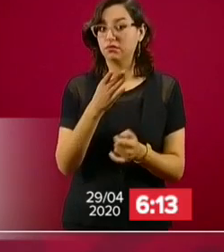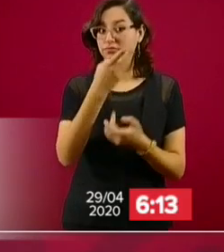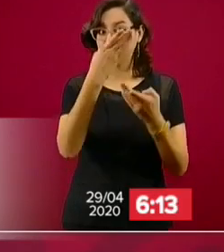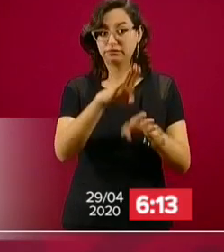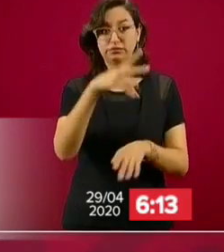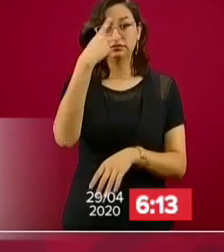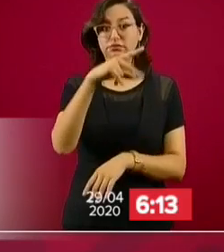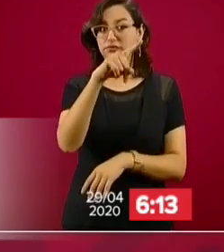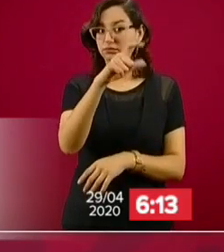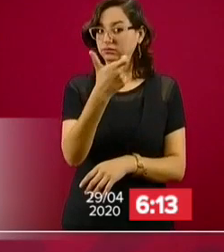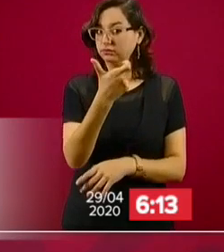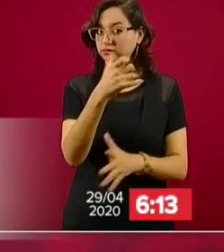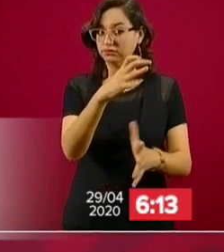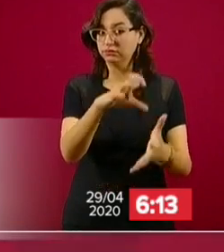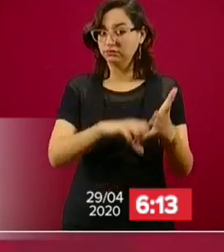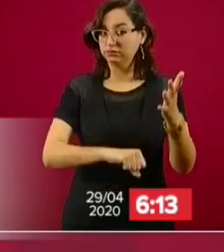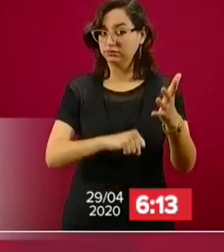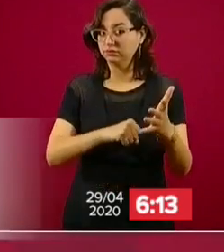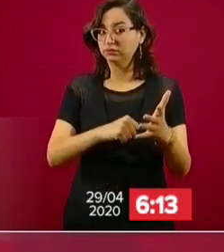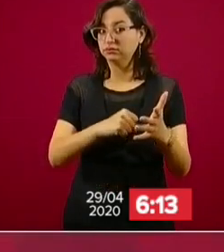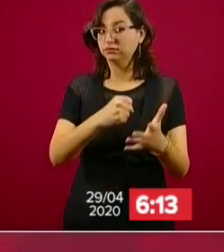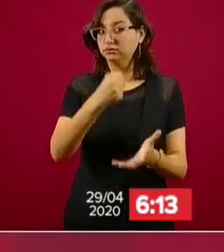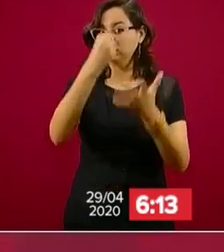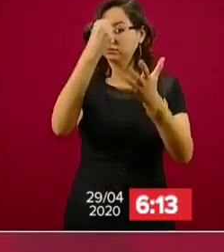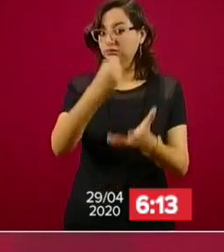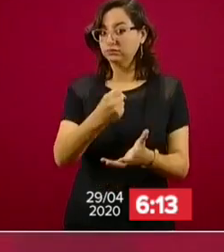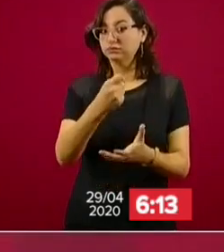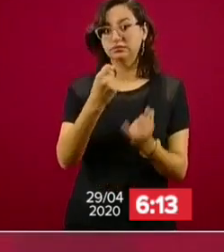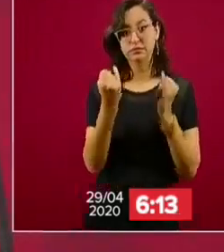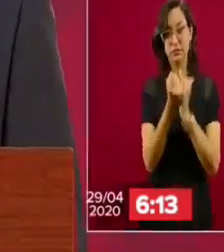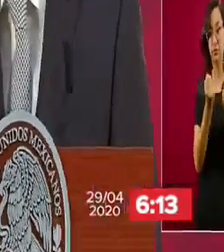tienen recursos se nieguen a cumplir con sus responsabilidades.